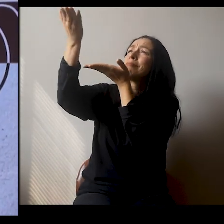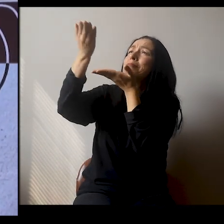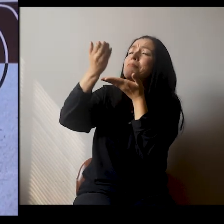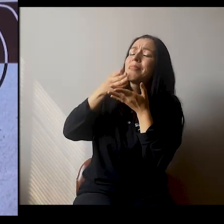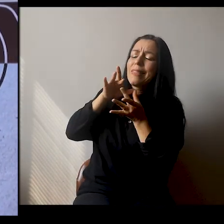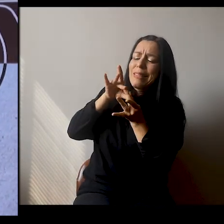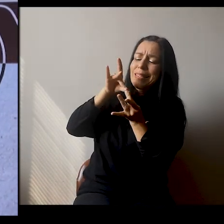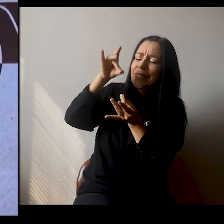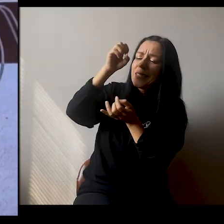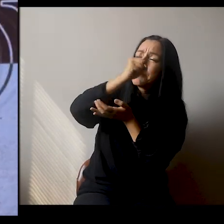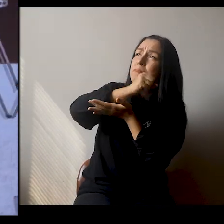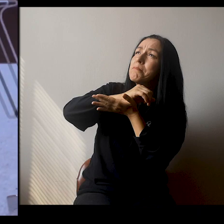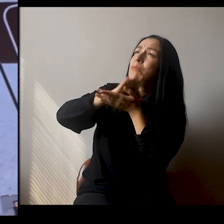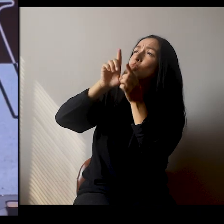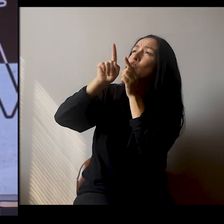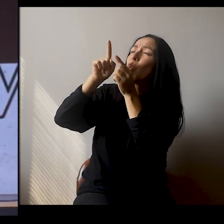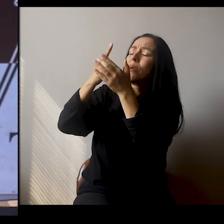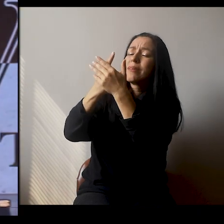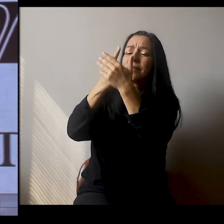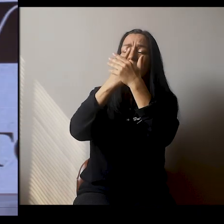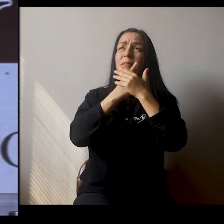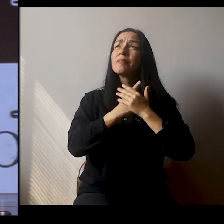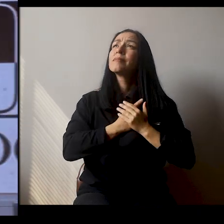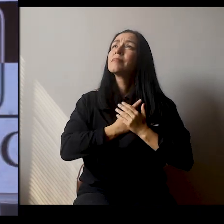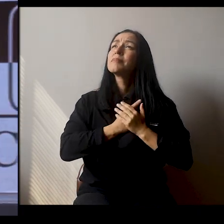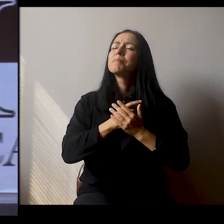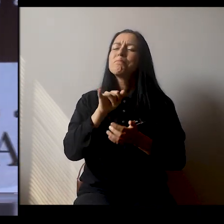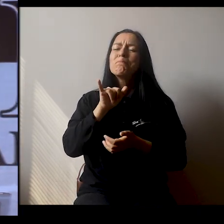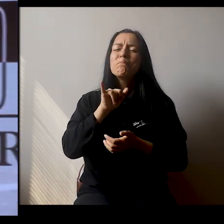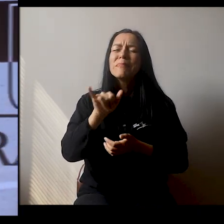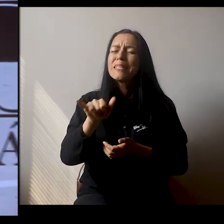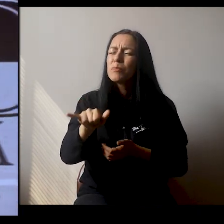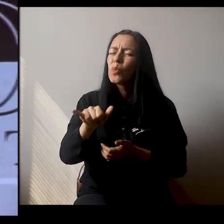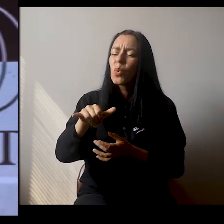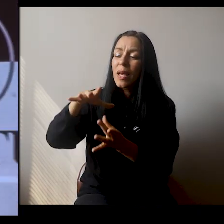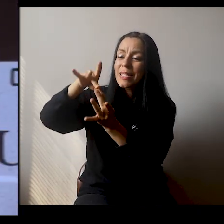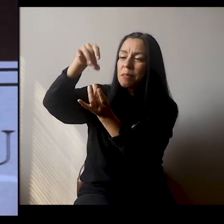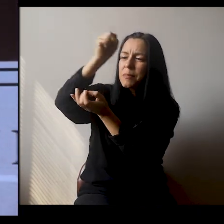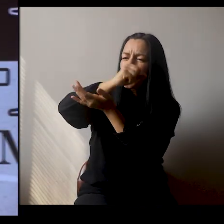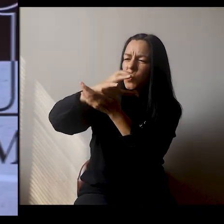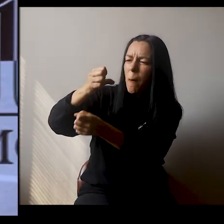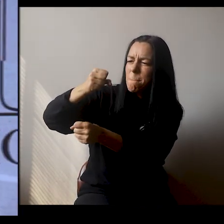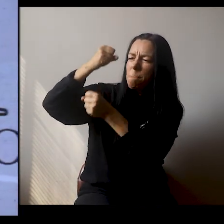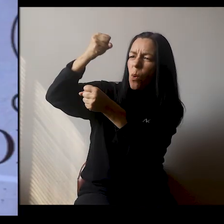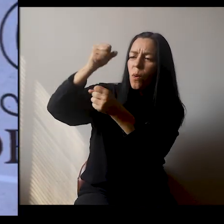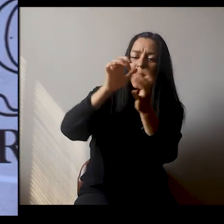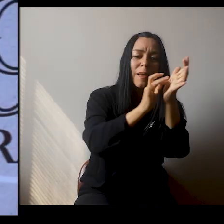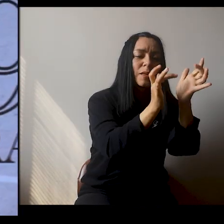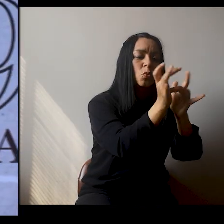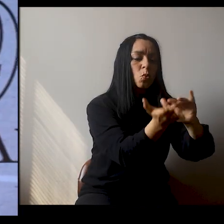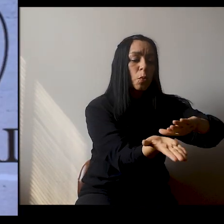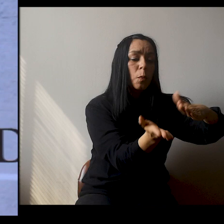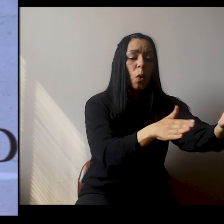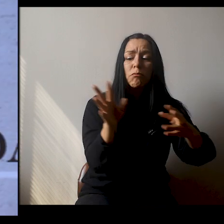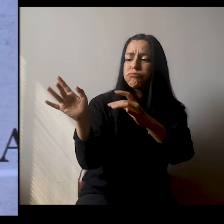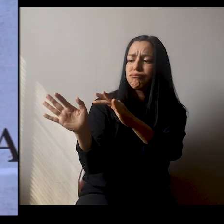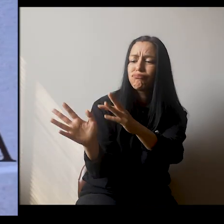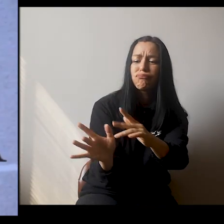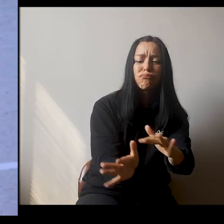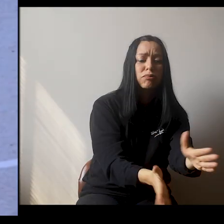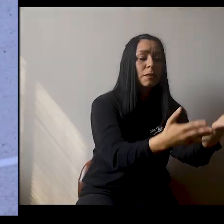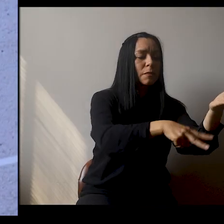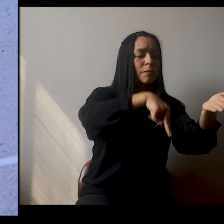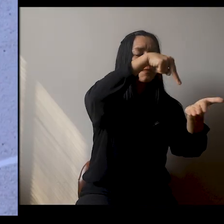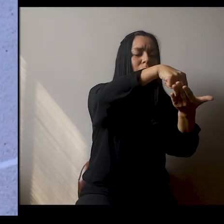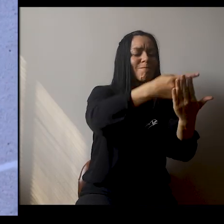Tú nos diste tu Espíritu Santo. Y ese mismo Espíritu Santo que resucitó a Jesús de